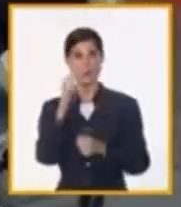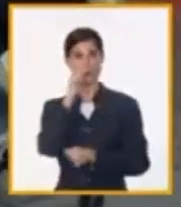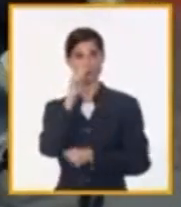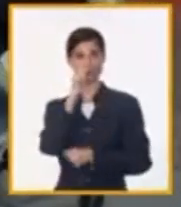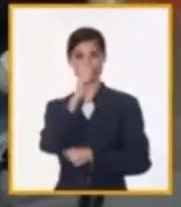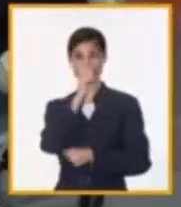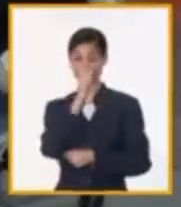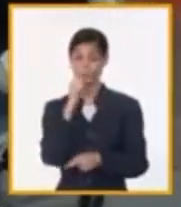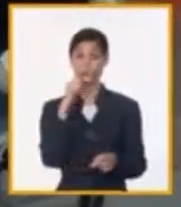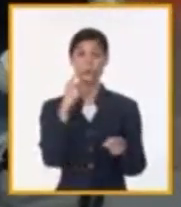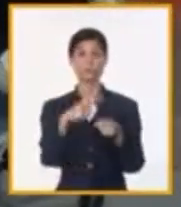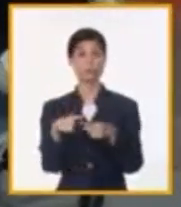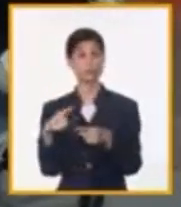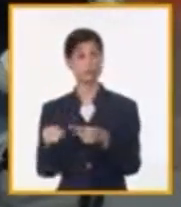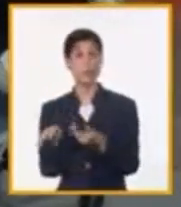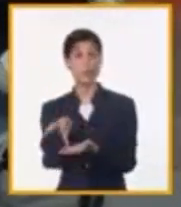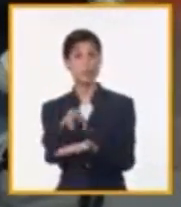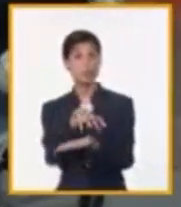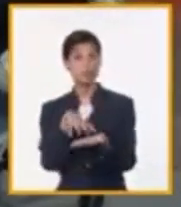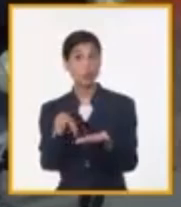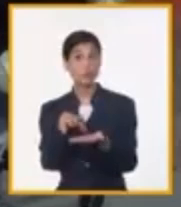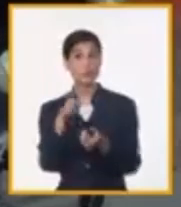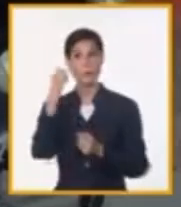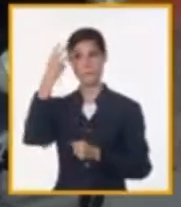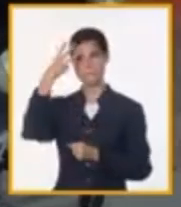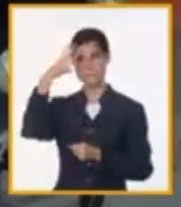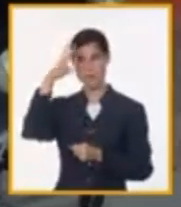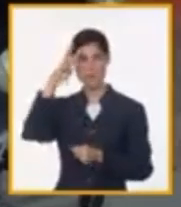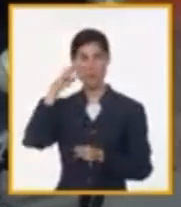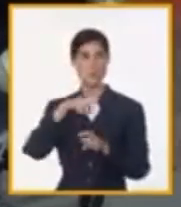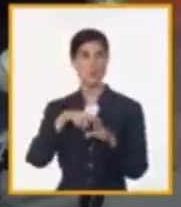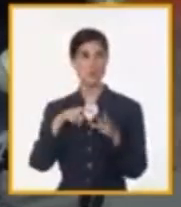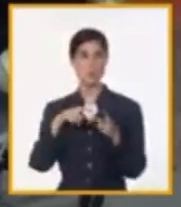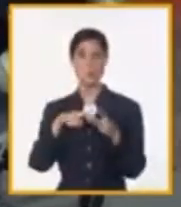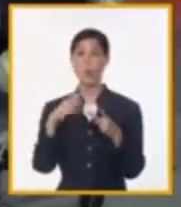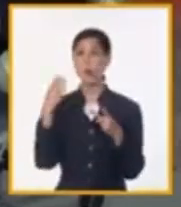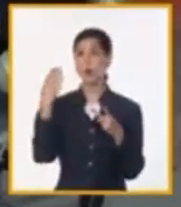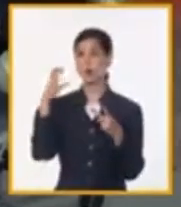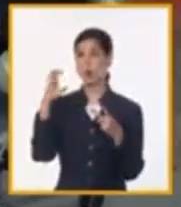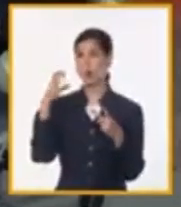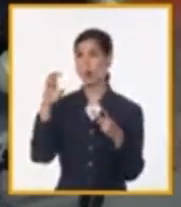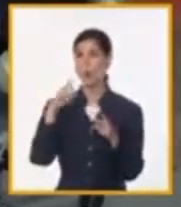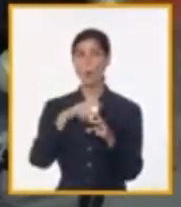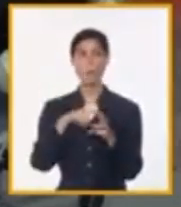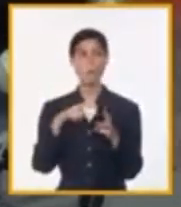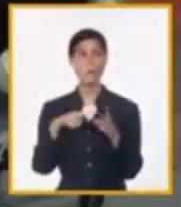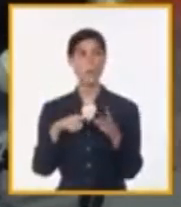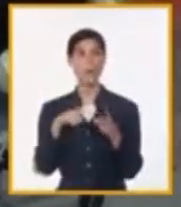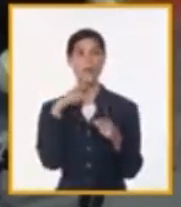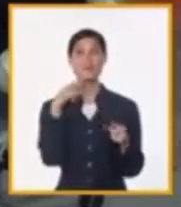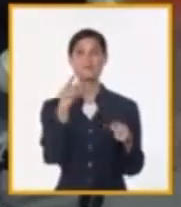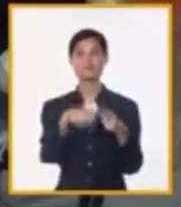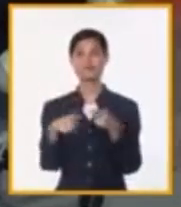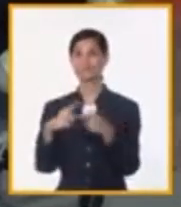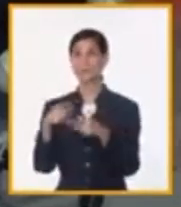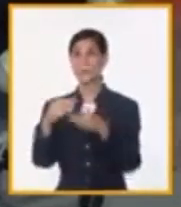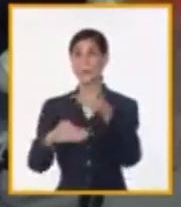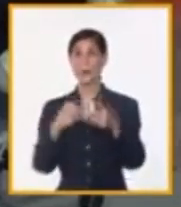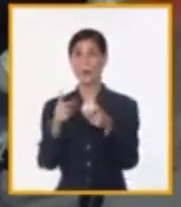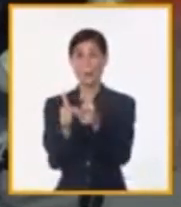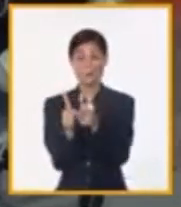experiencia en México la experiencia Colombia militares de Estados Unidos en el año